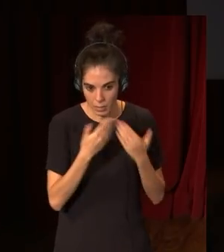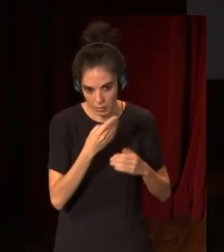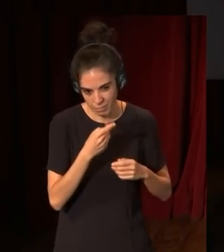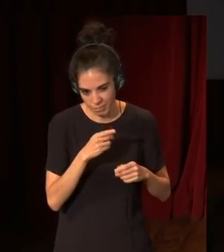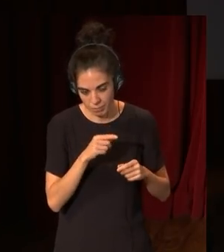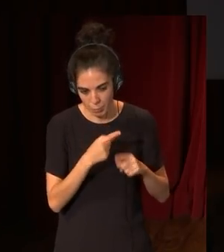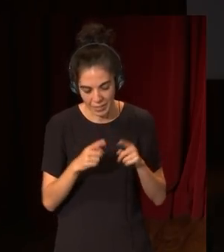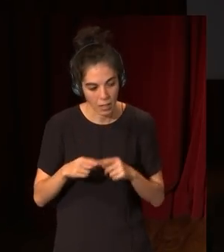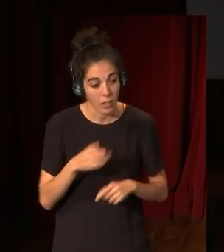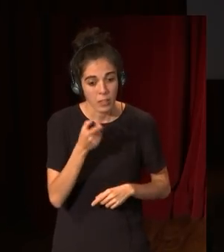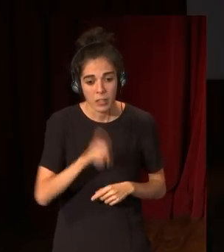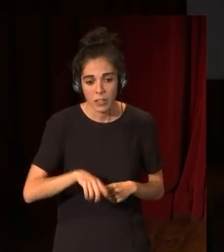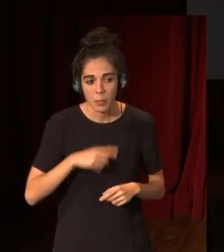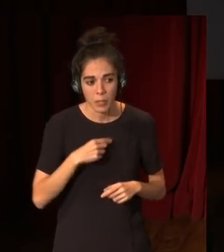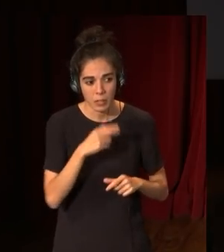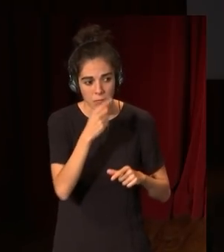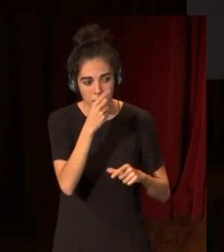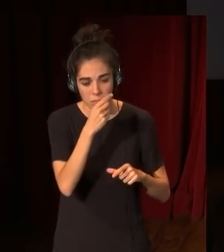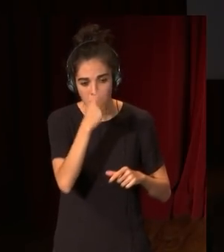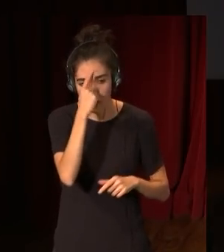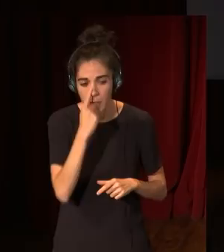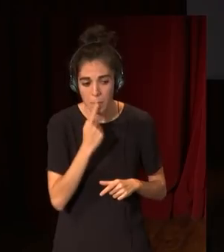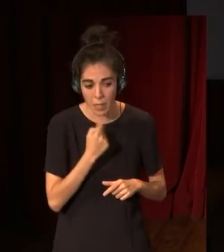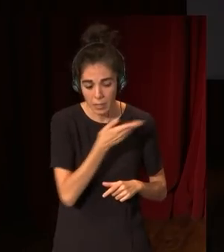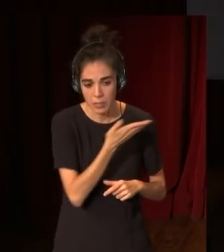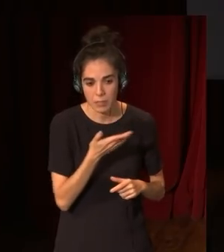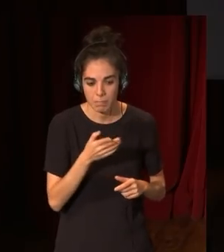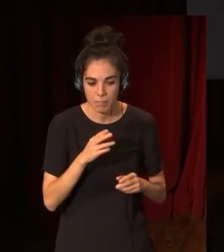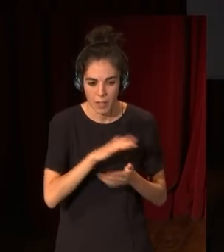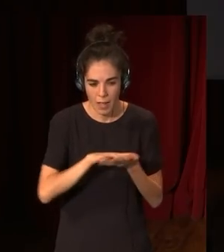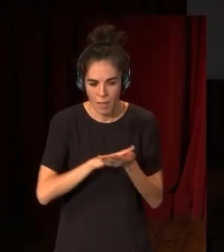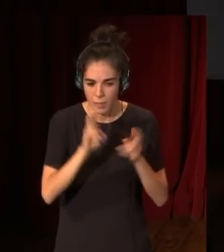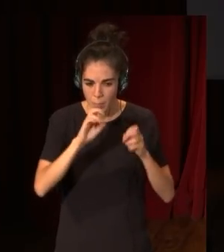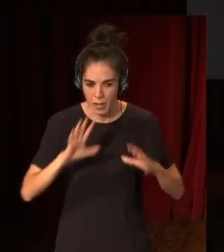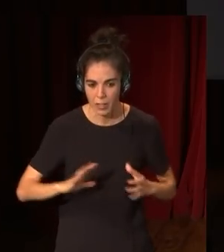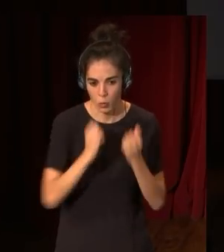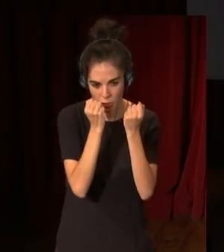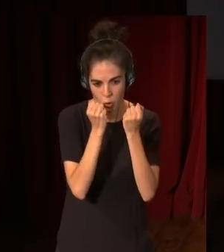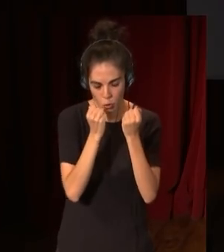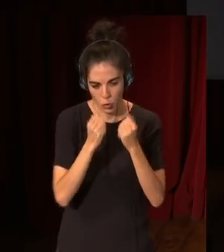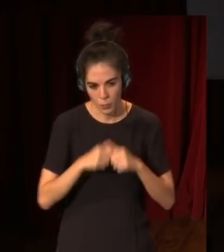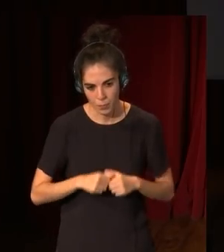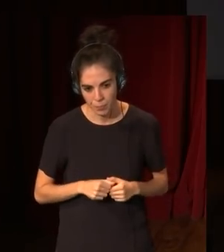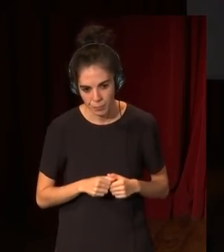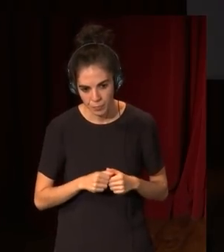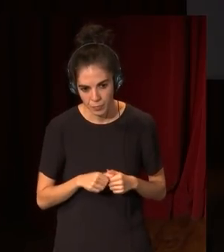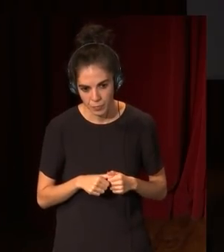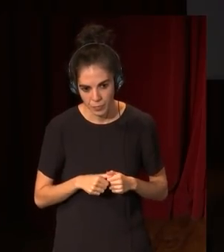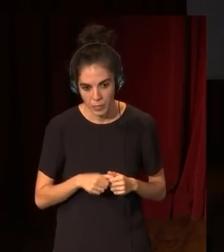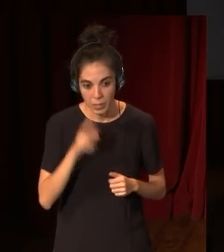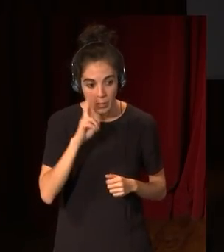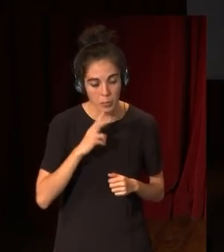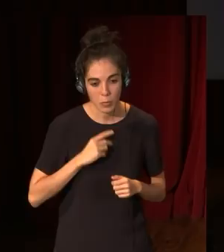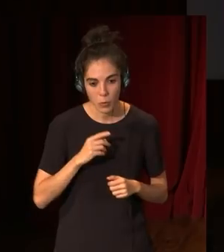de esta serie de imágenes nos aluden a la resurrección y nos presentan estas figuras de los soldados